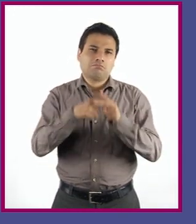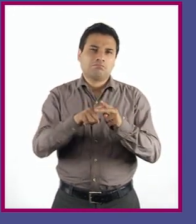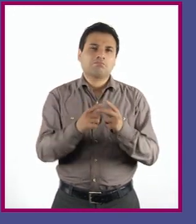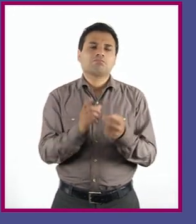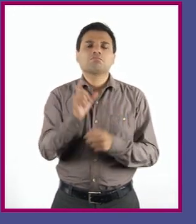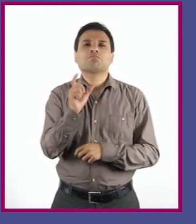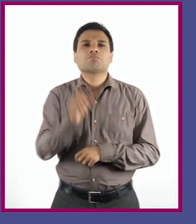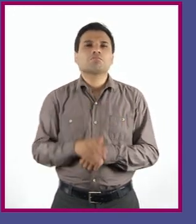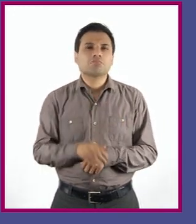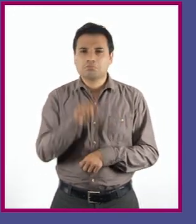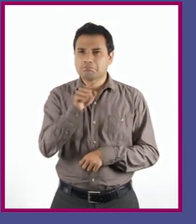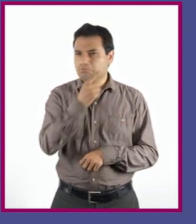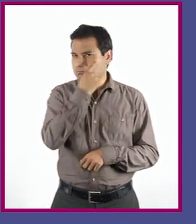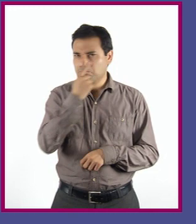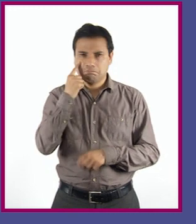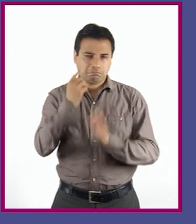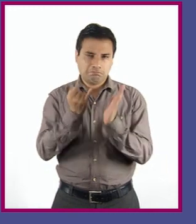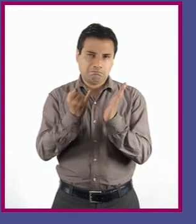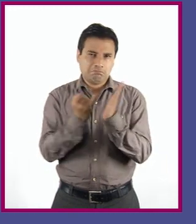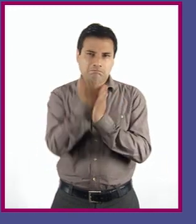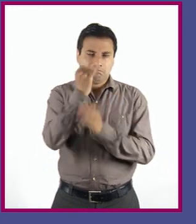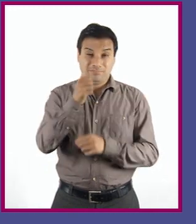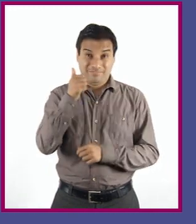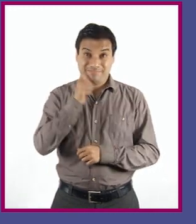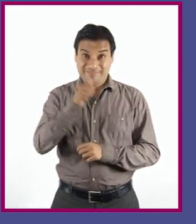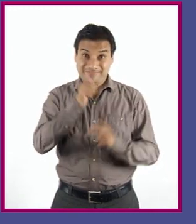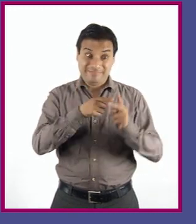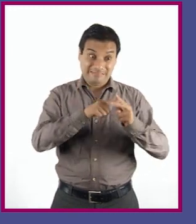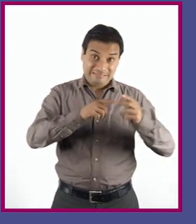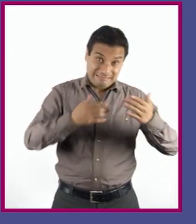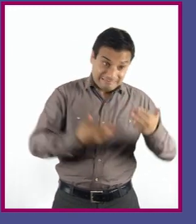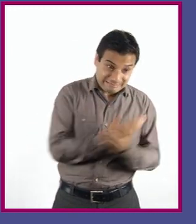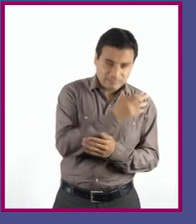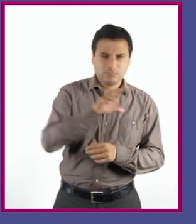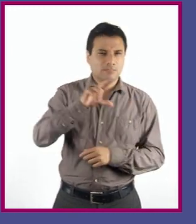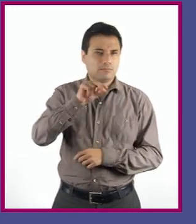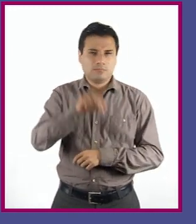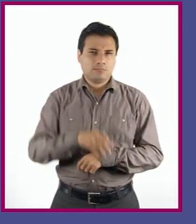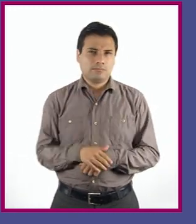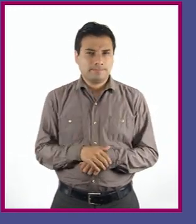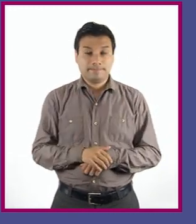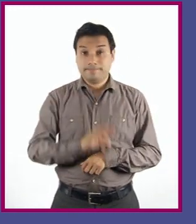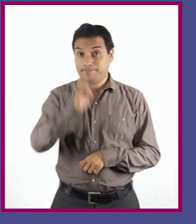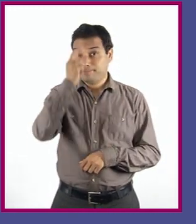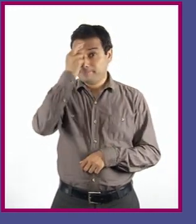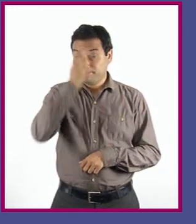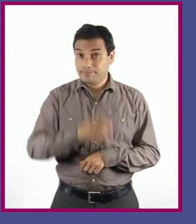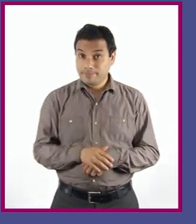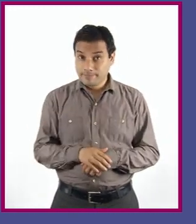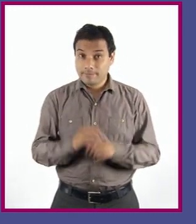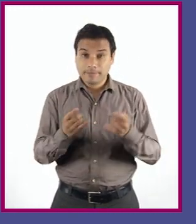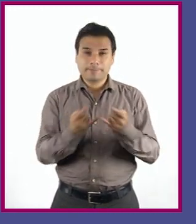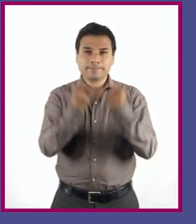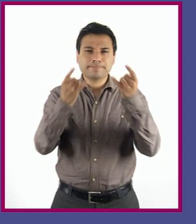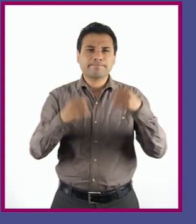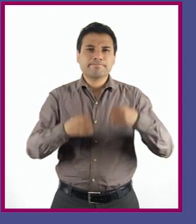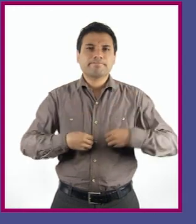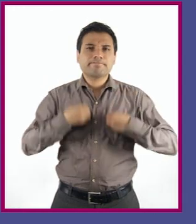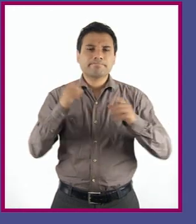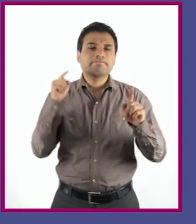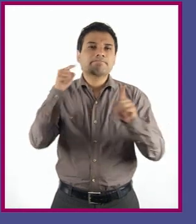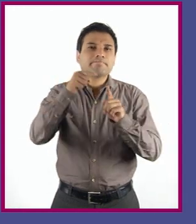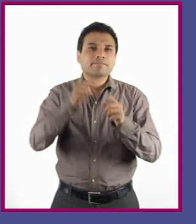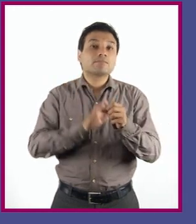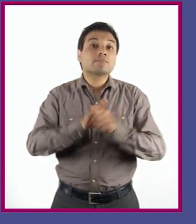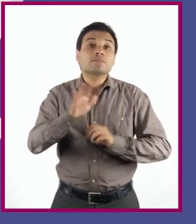parte que tú decidas, no necesariamente de principio a fin. Y recuerda que la trama de la autobiografía determinará